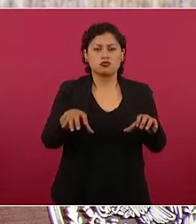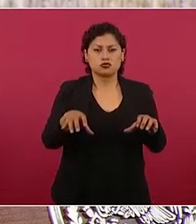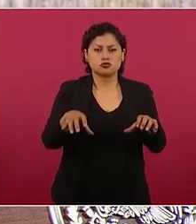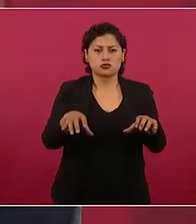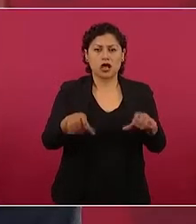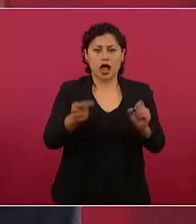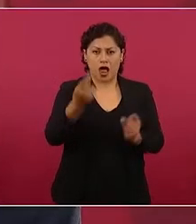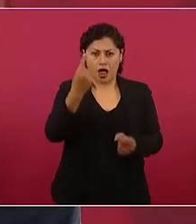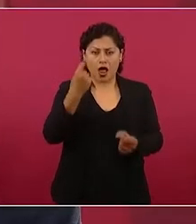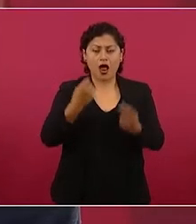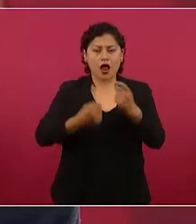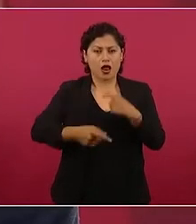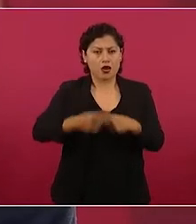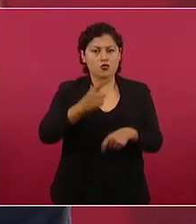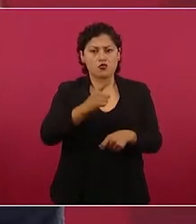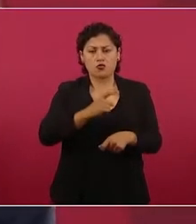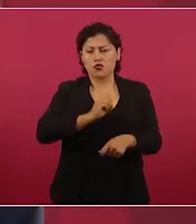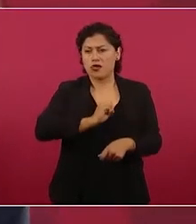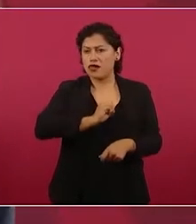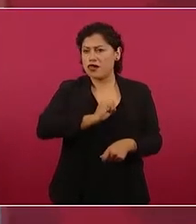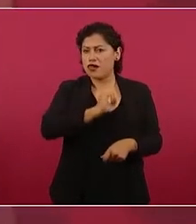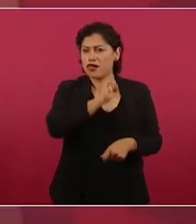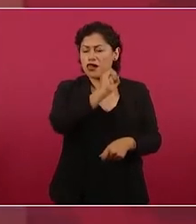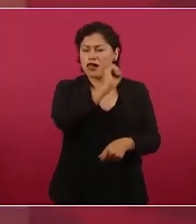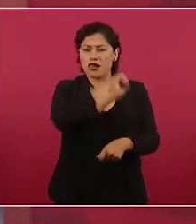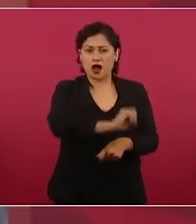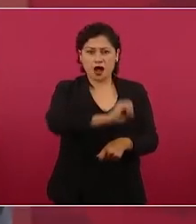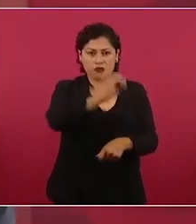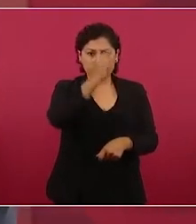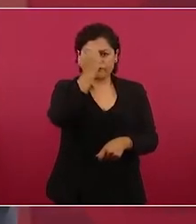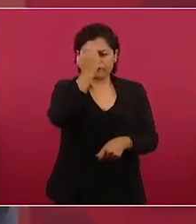racistas que